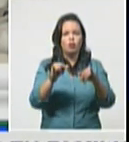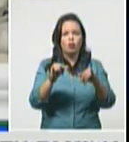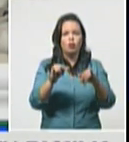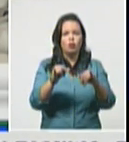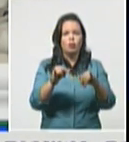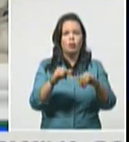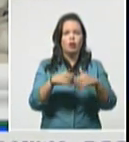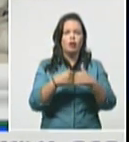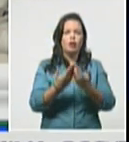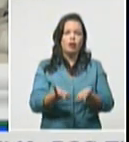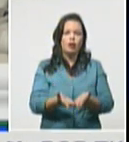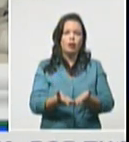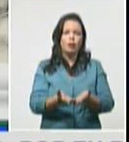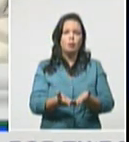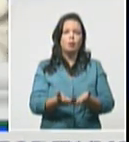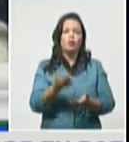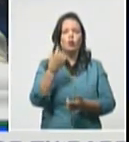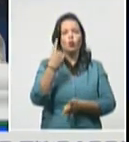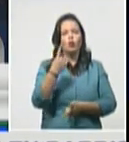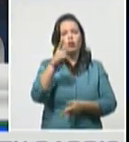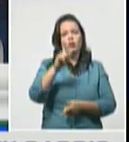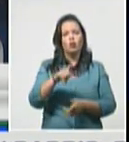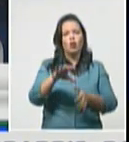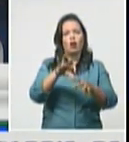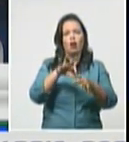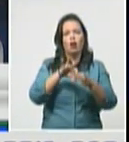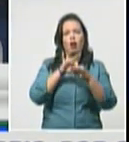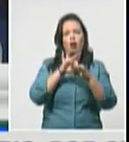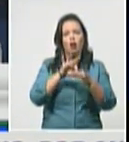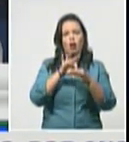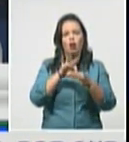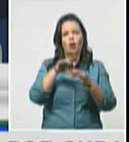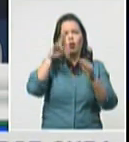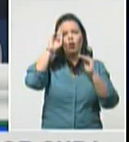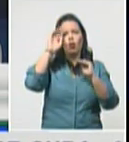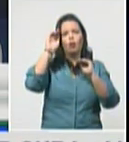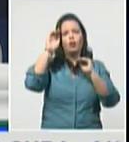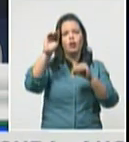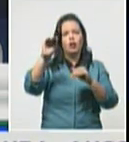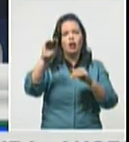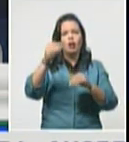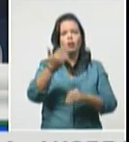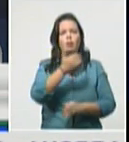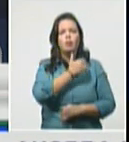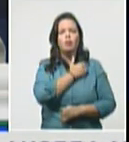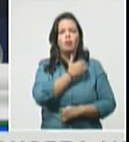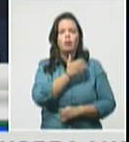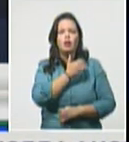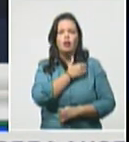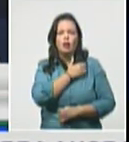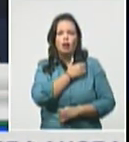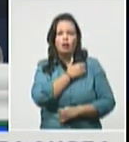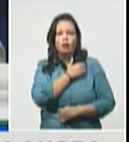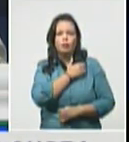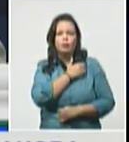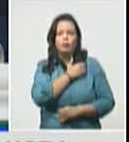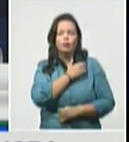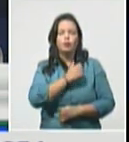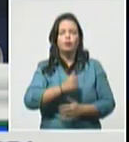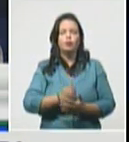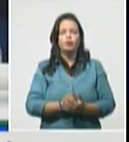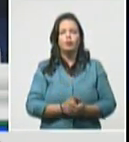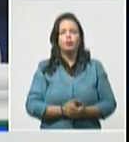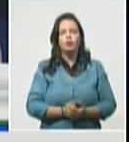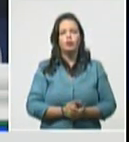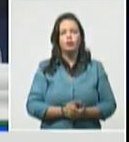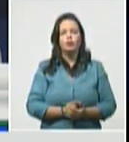un paciente grave que está ingresado en el Hospital Militar Dr. Luis Díaz Soto, y que bueno, se